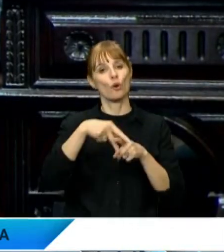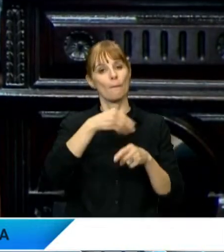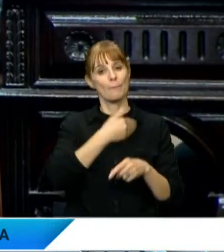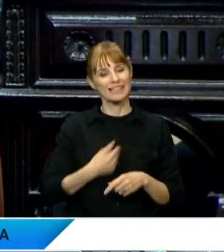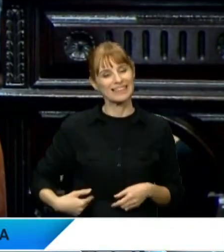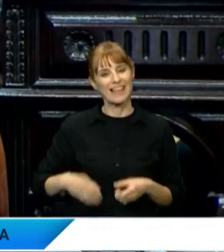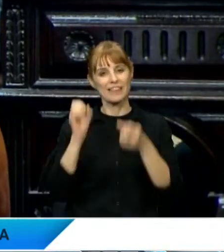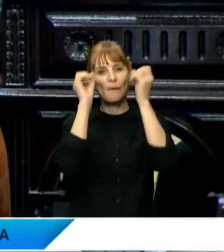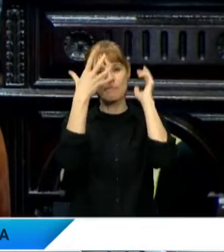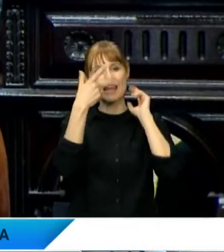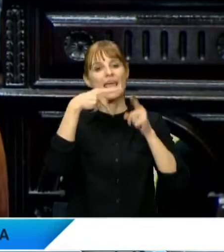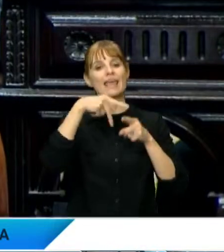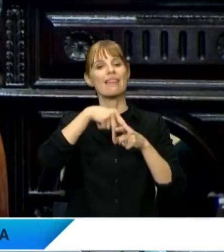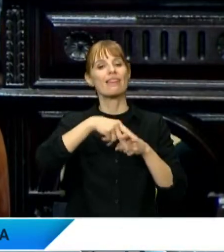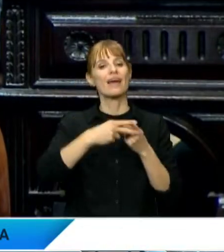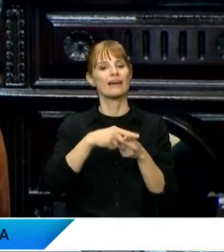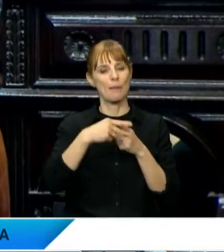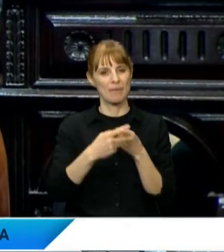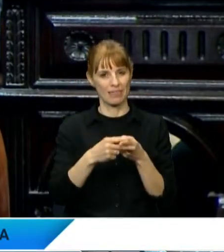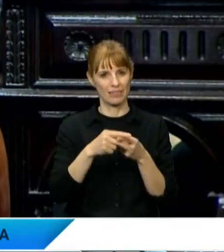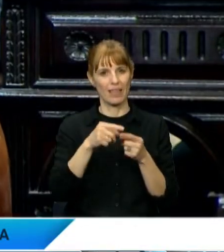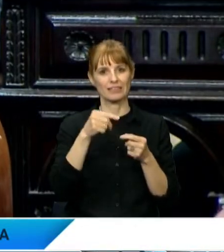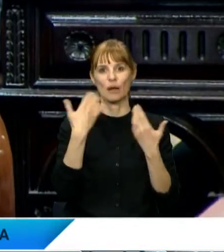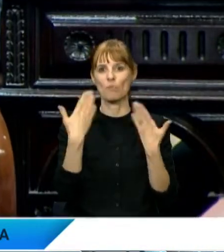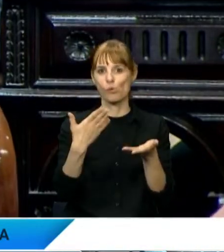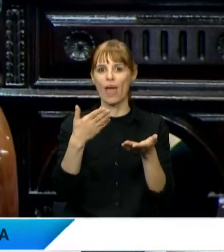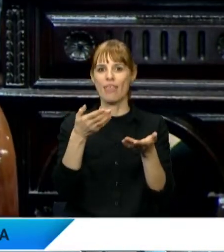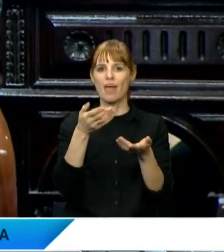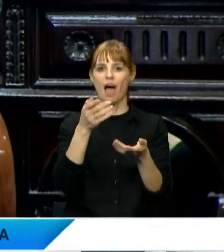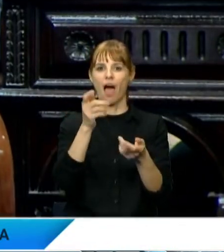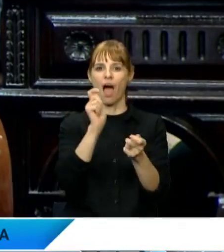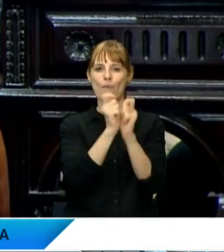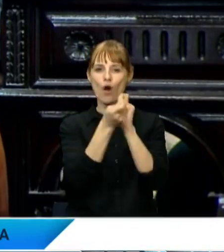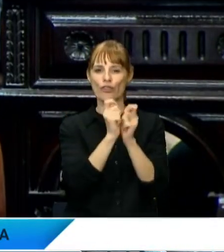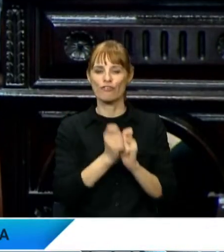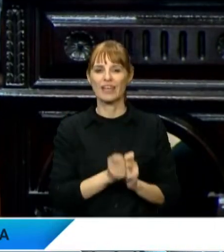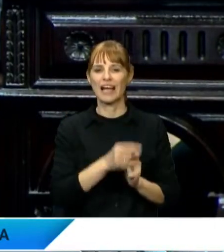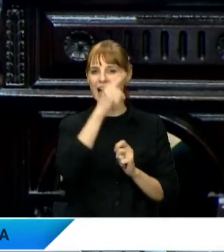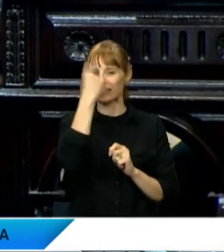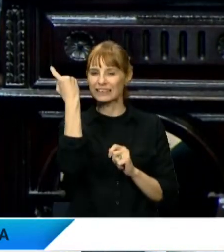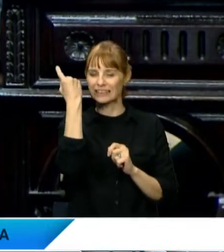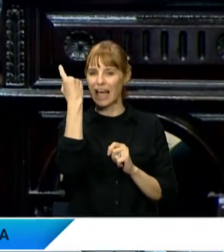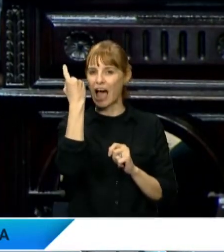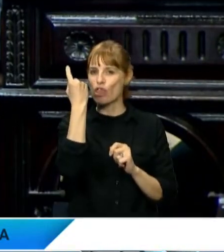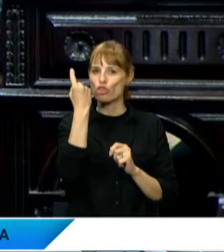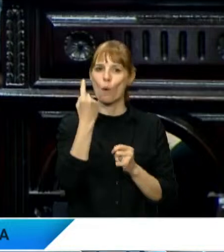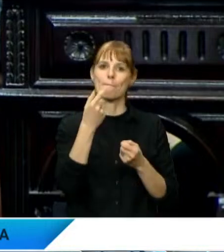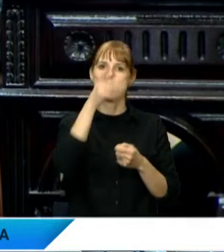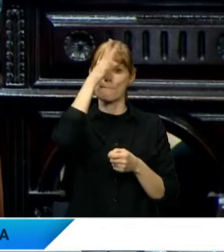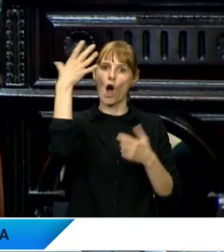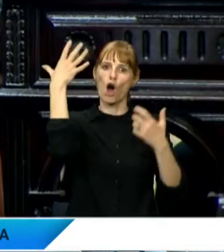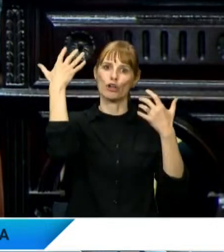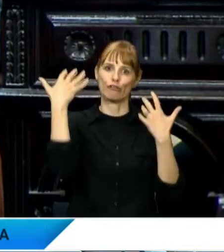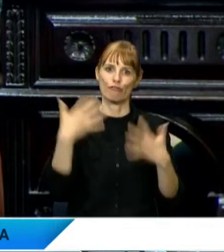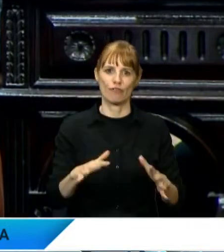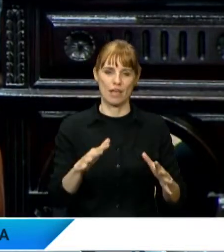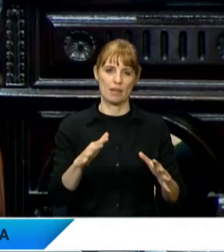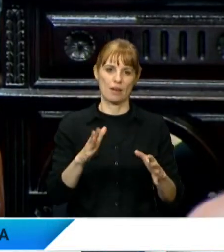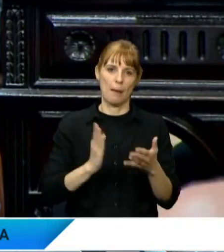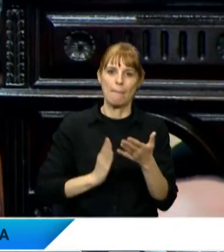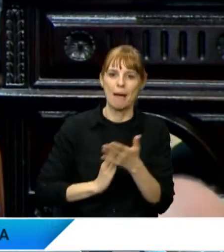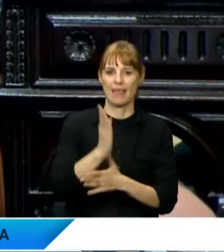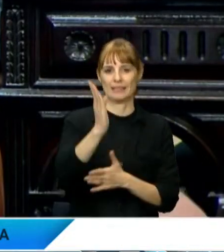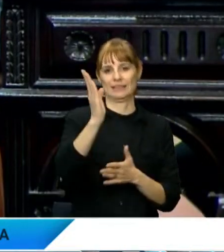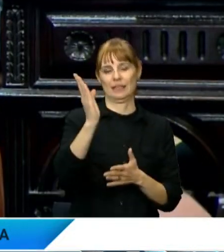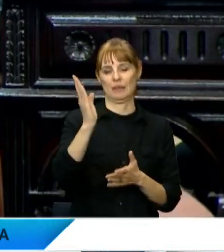presidente Milei las herramientas para que pueda reformar el Estado de una vez y para siempre. Se